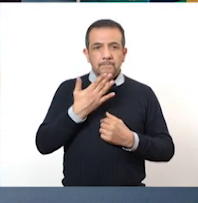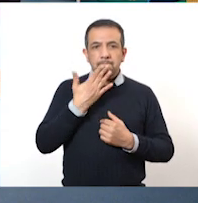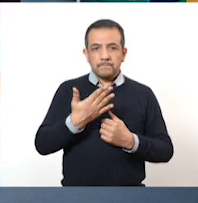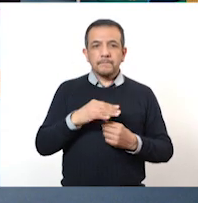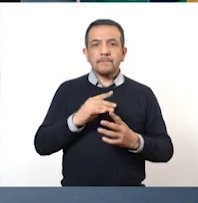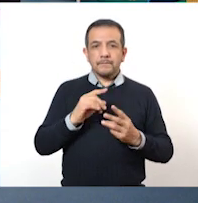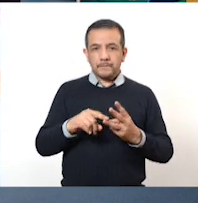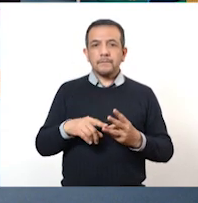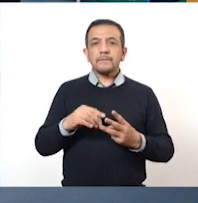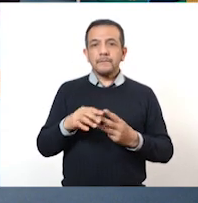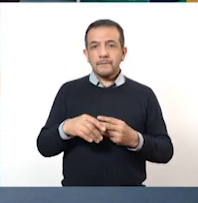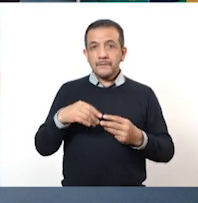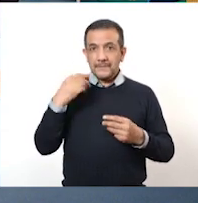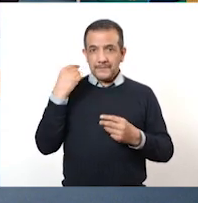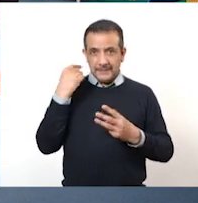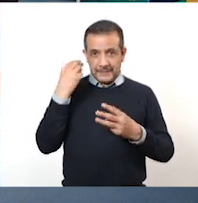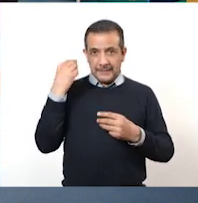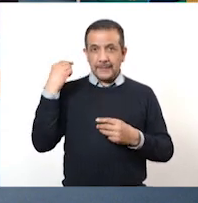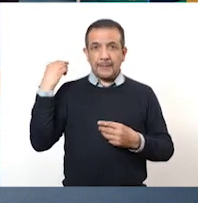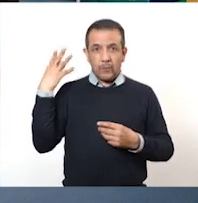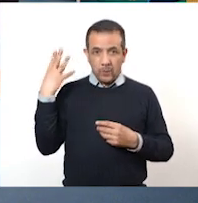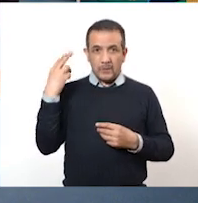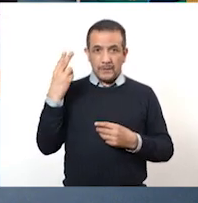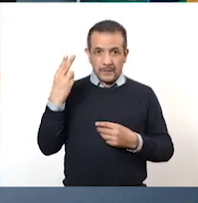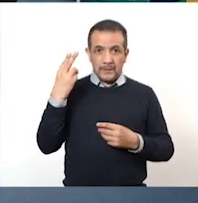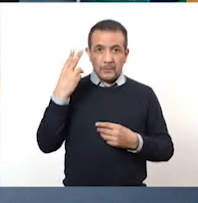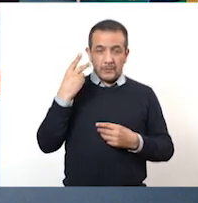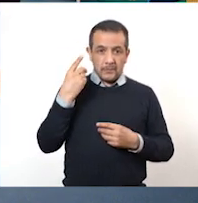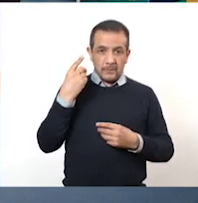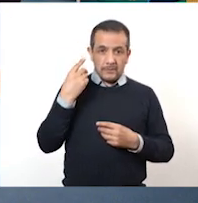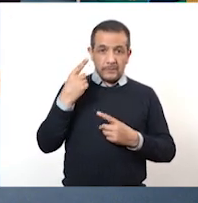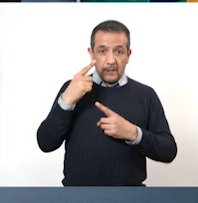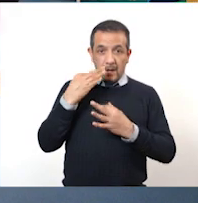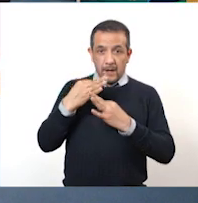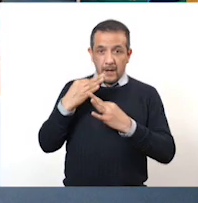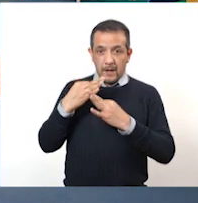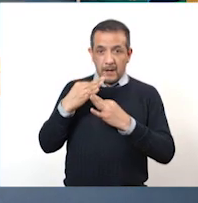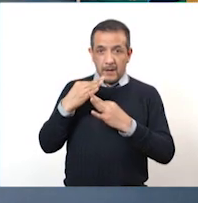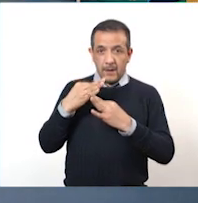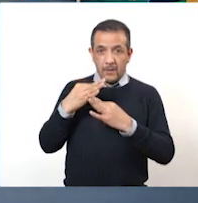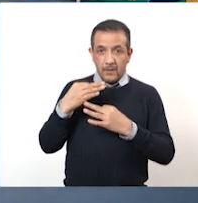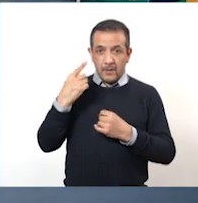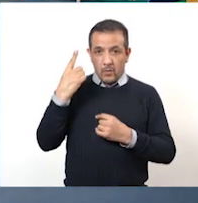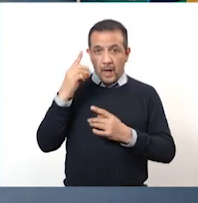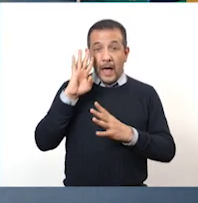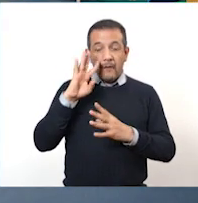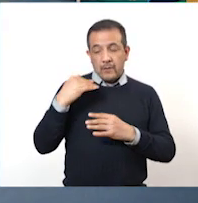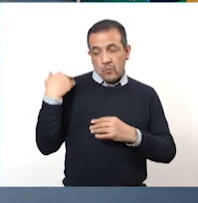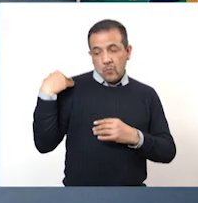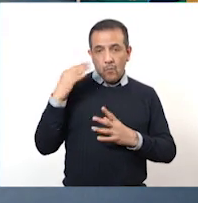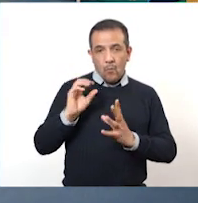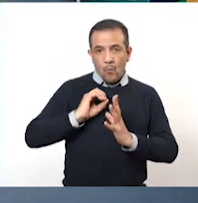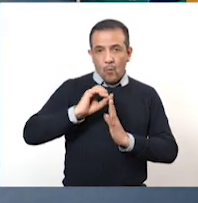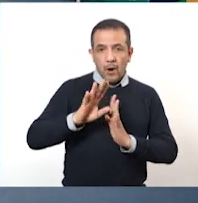Vamos. No olviden usar la creatividad. Ahí está. Nos falta uno. Vamos a ver si puedo con el hombro.